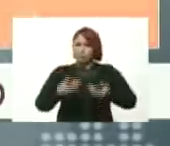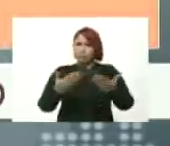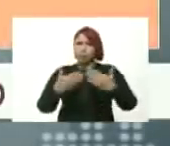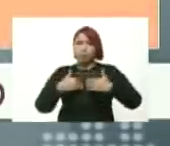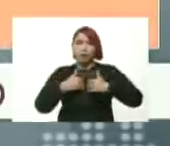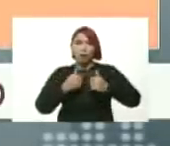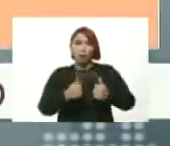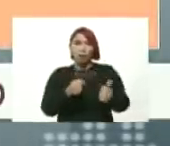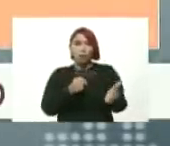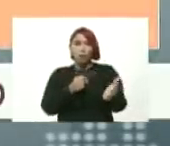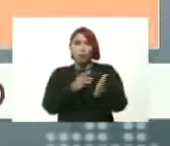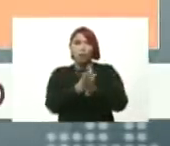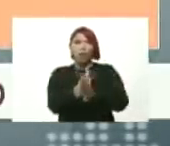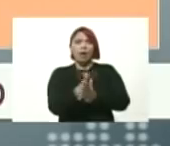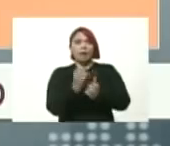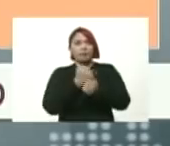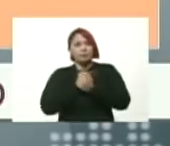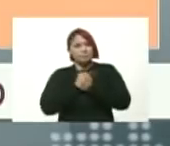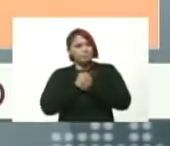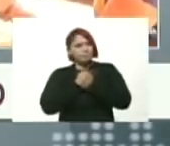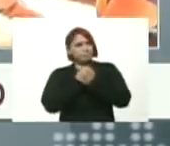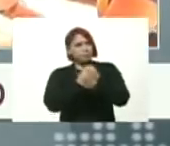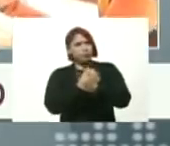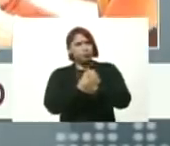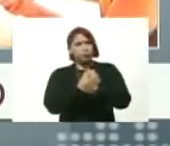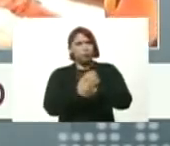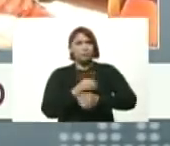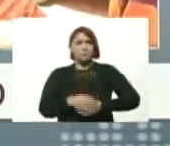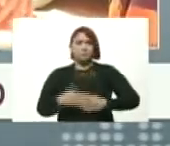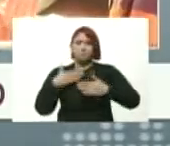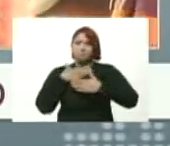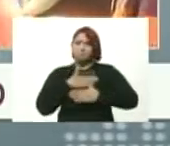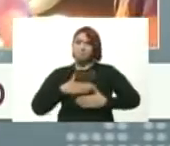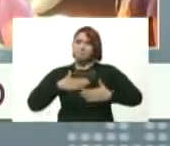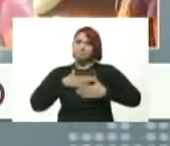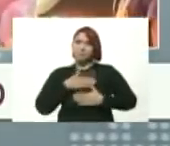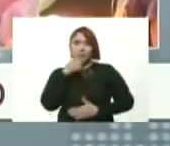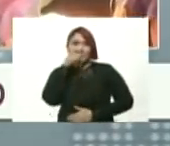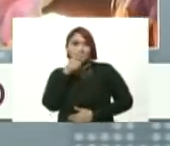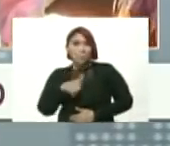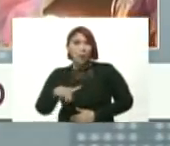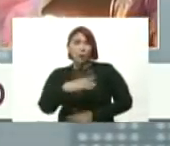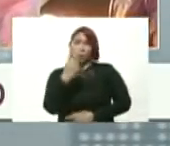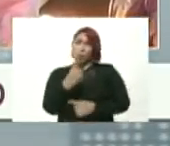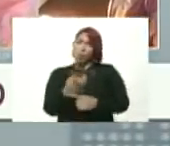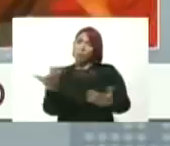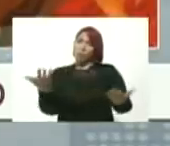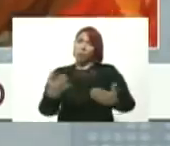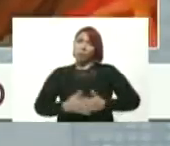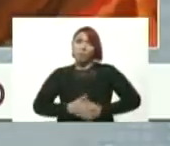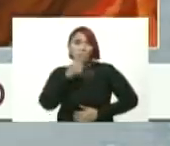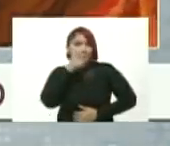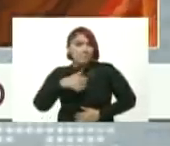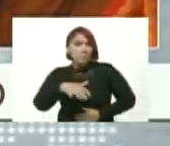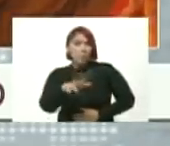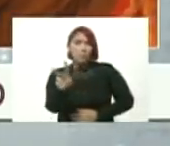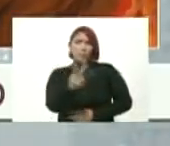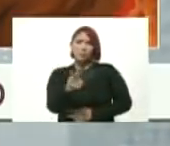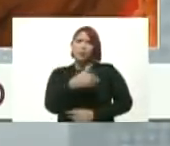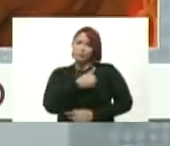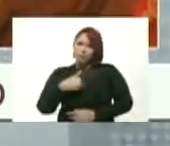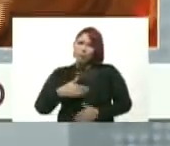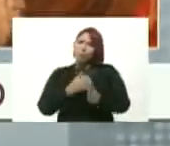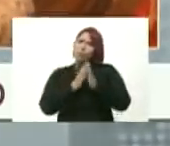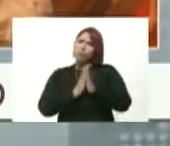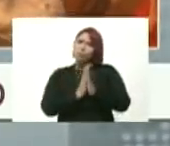gratuita amorosa y de la mayor calidad al pueblo al pueblo de venezuela yo quisiera que